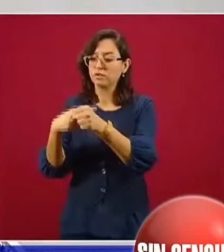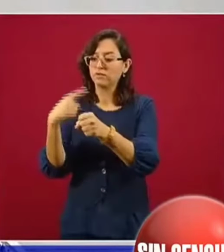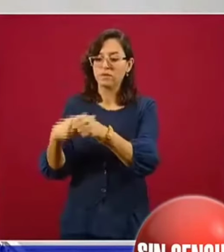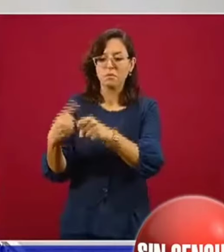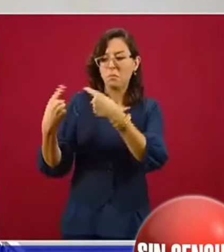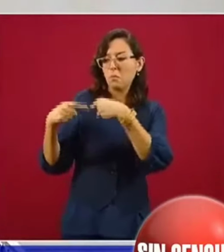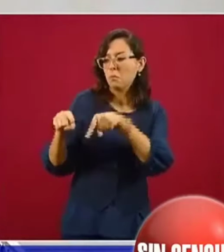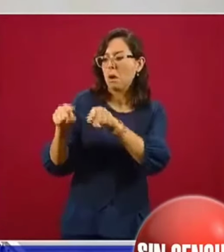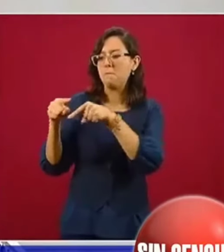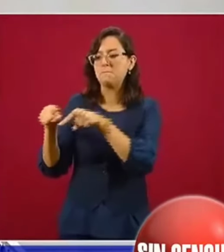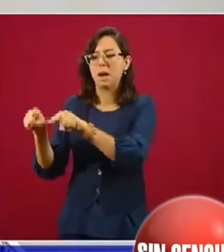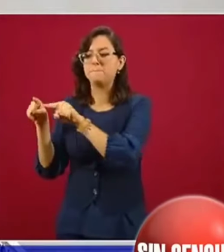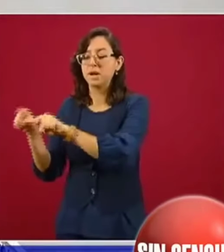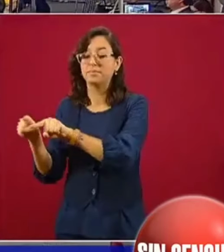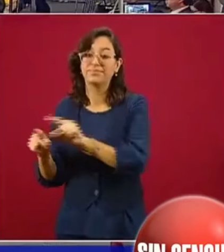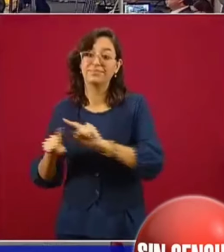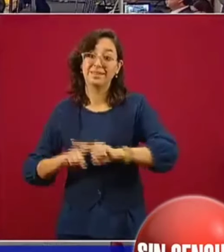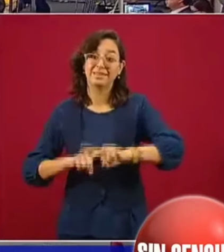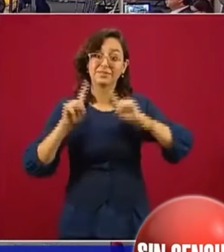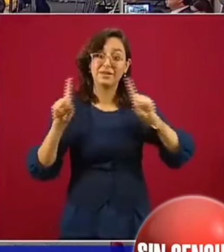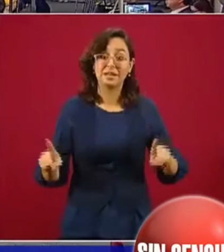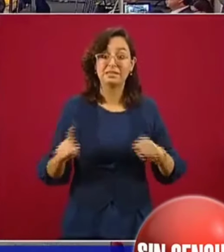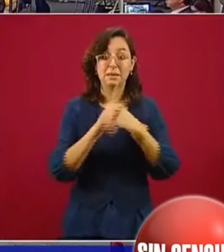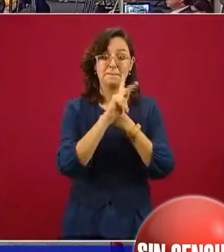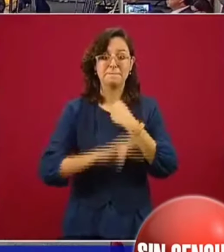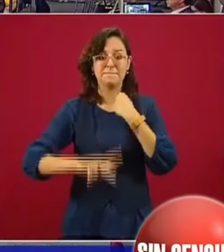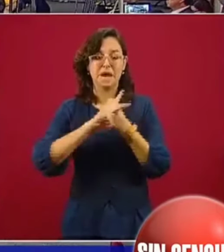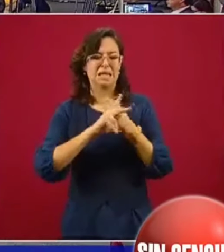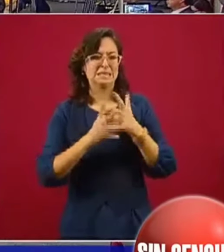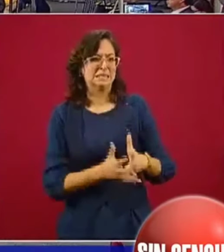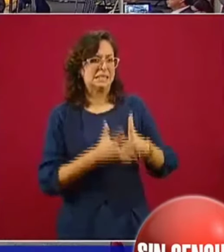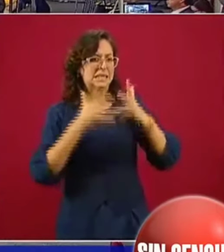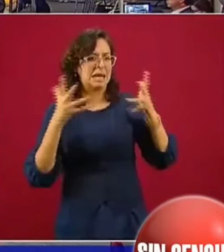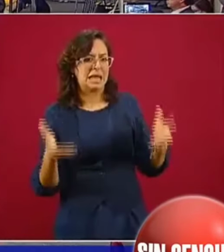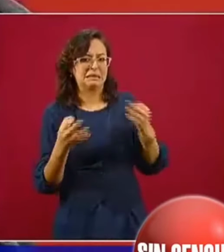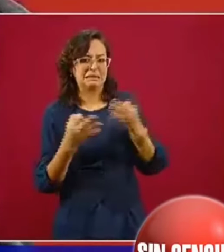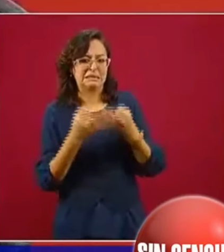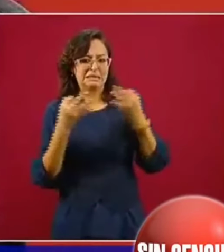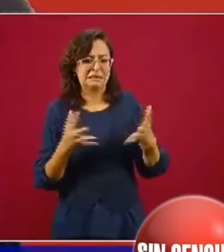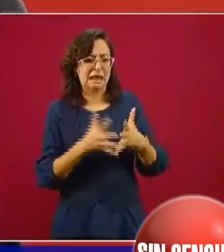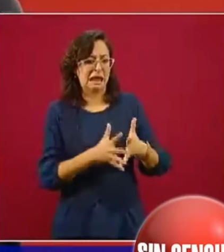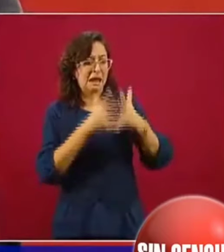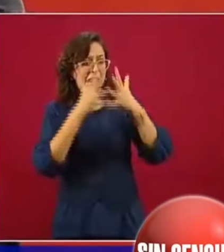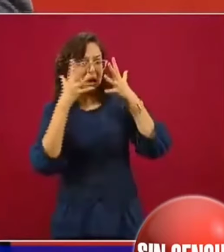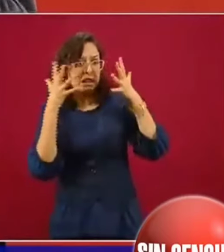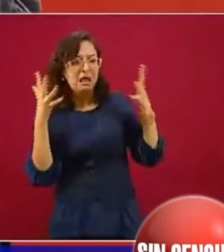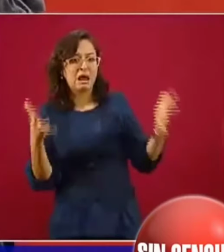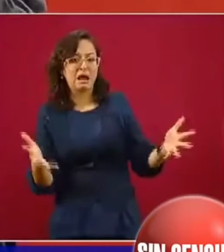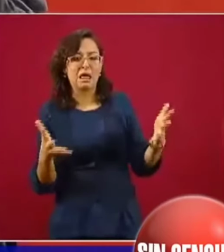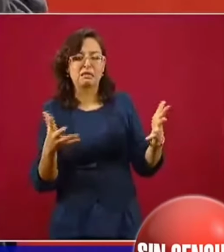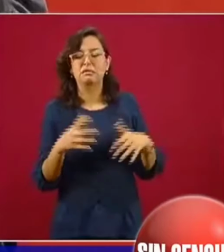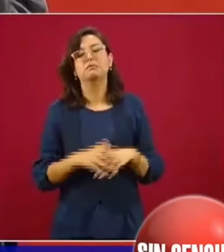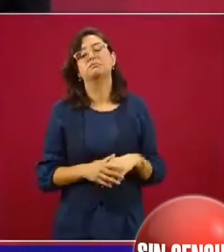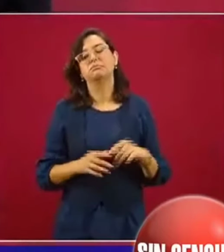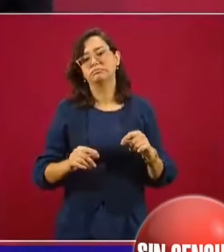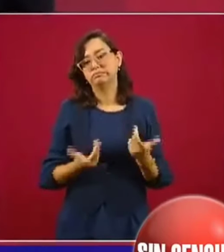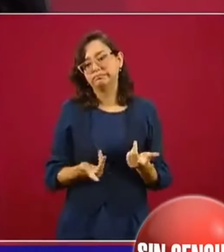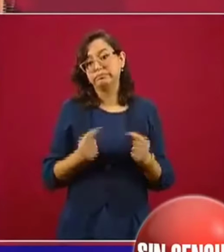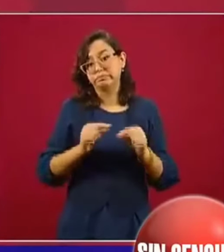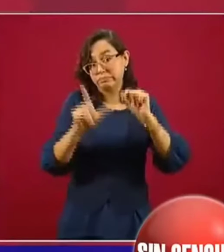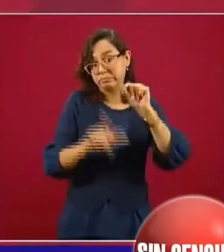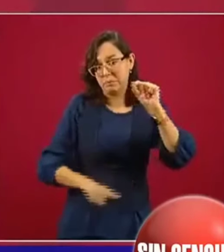países geográficamente extensos como México no ocurre así, y puede ser que en una ciudad la curva está en fase